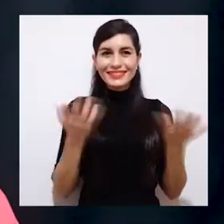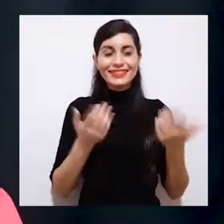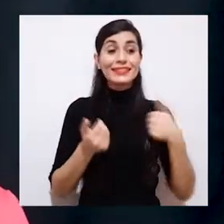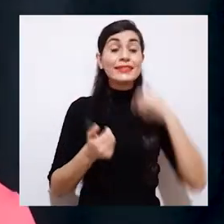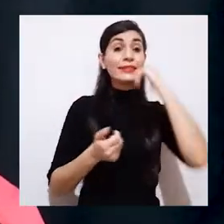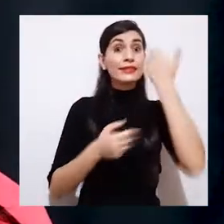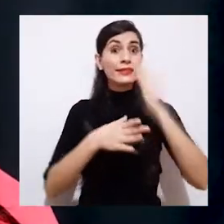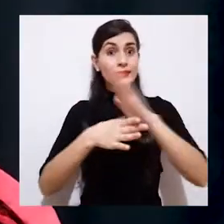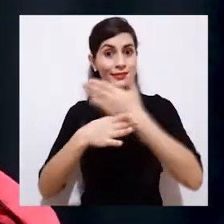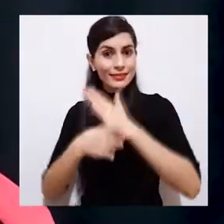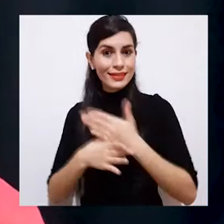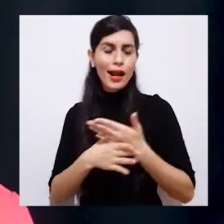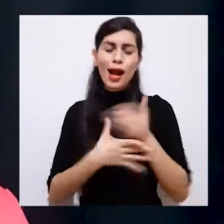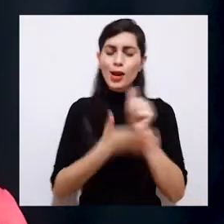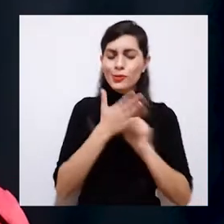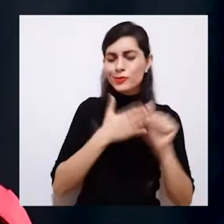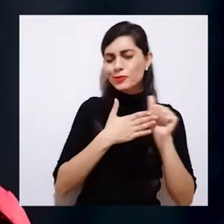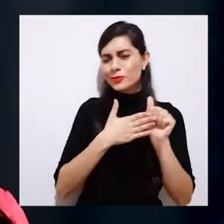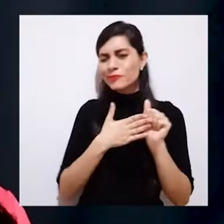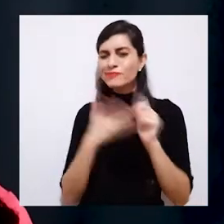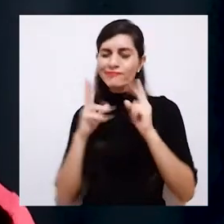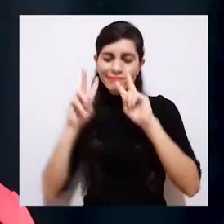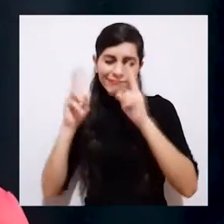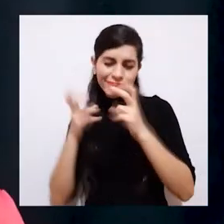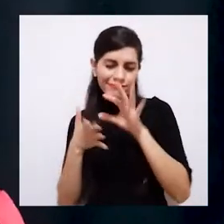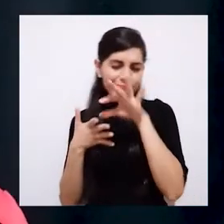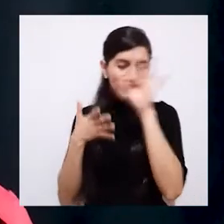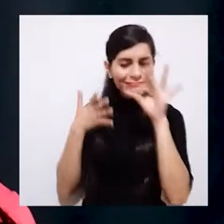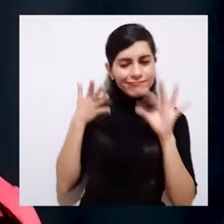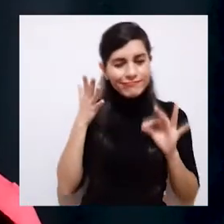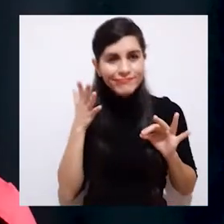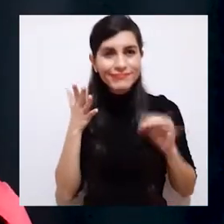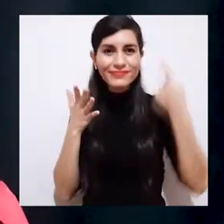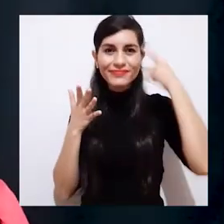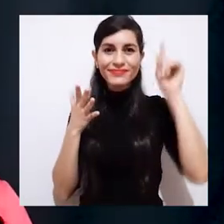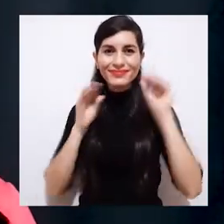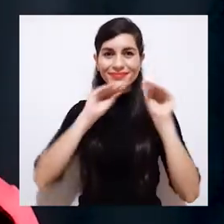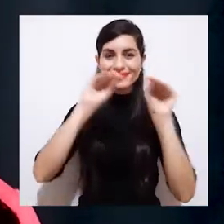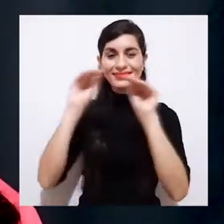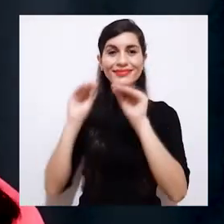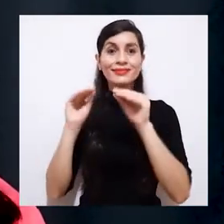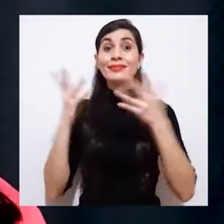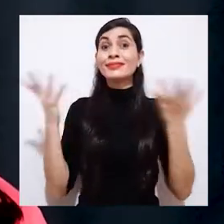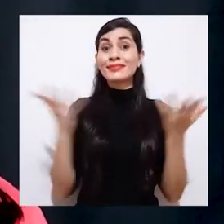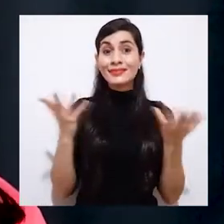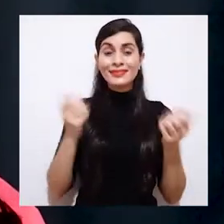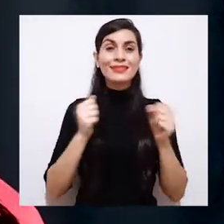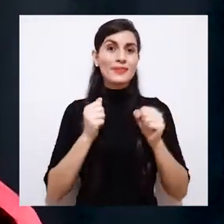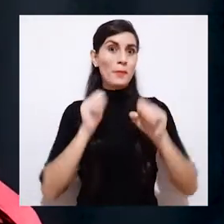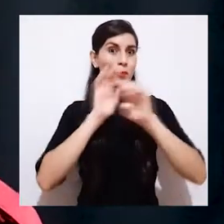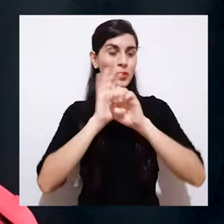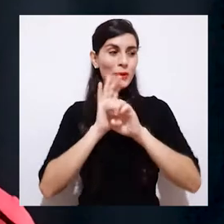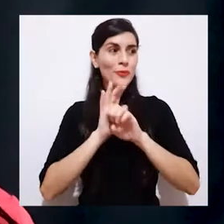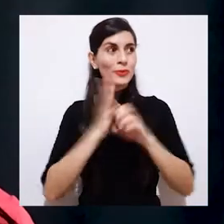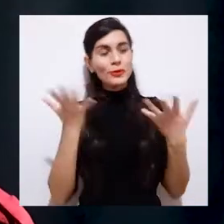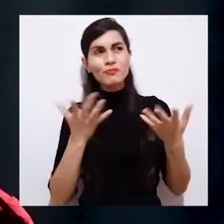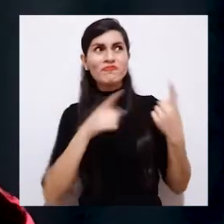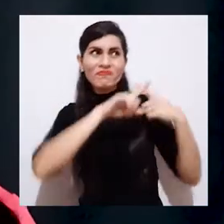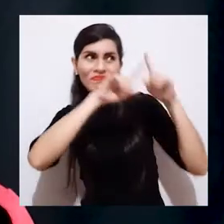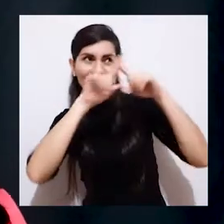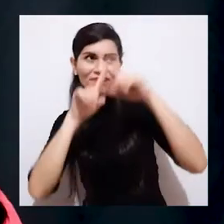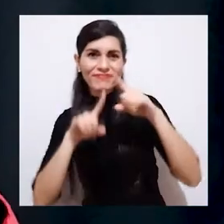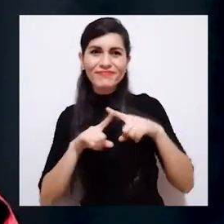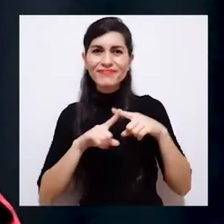estar compartiendo con ustedes ciertos truquitos, así mismo como cierta información sobre lo que es los efectos especiales, el maquillaje de efectos